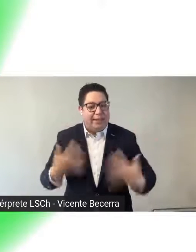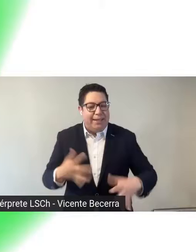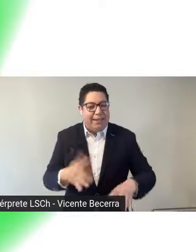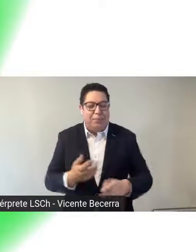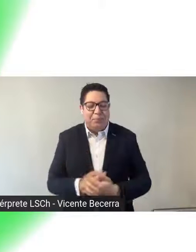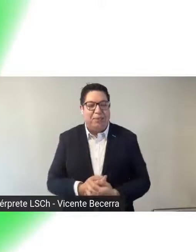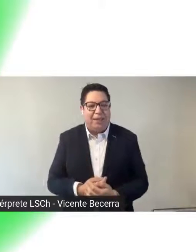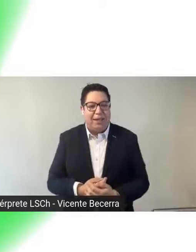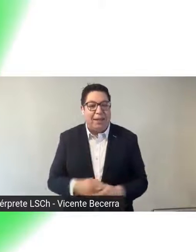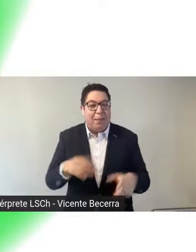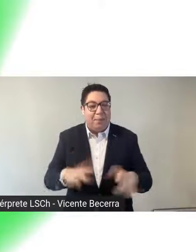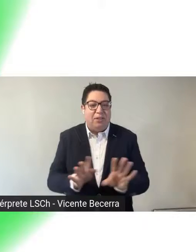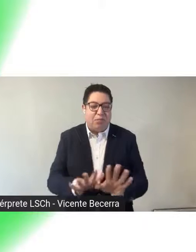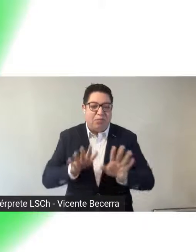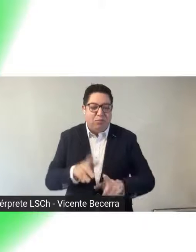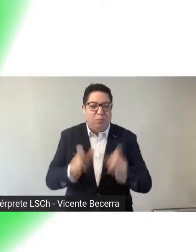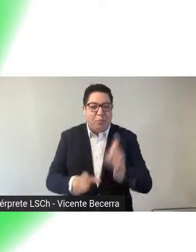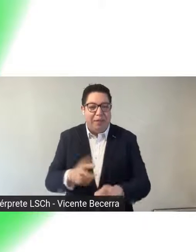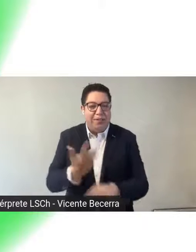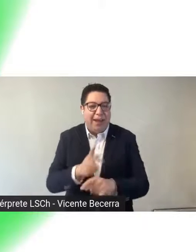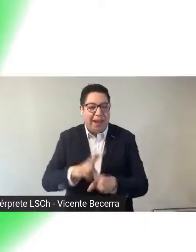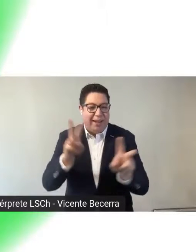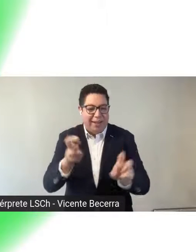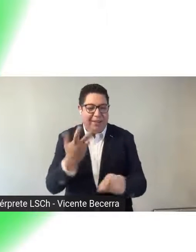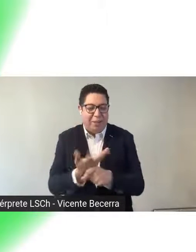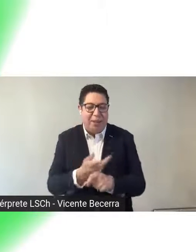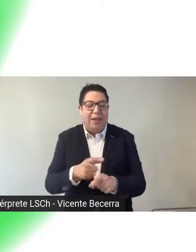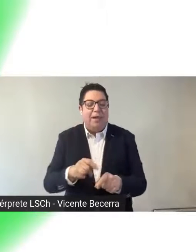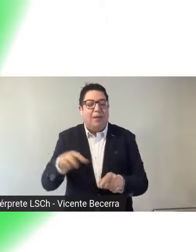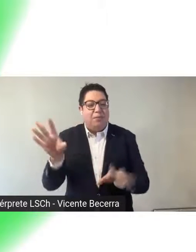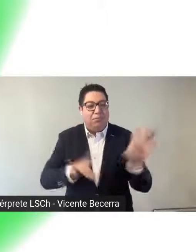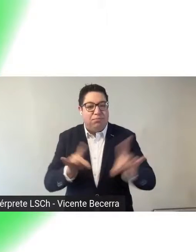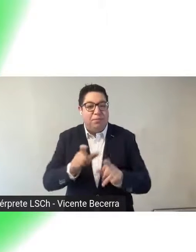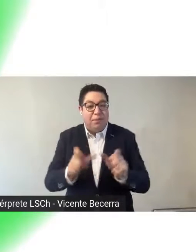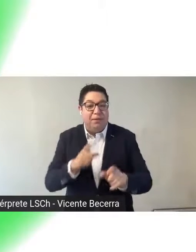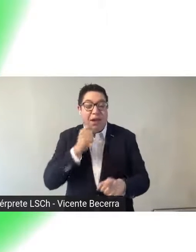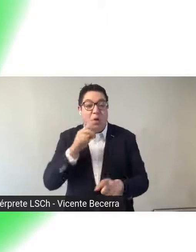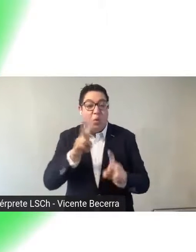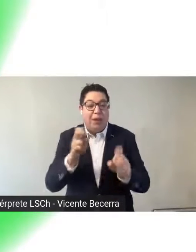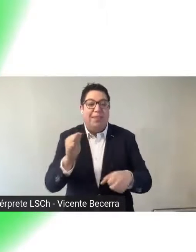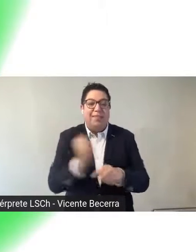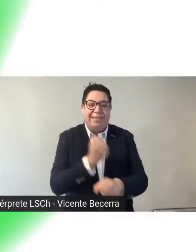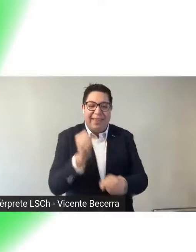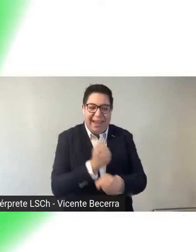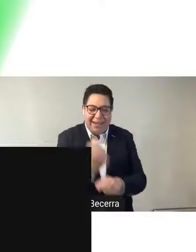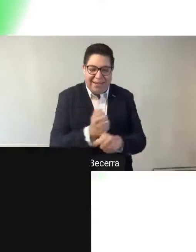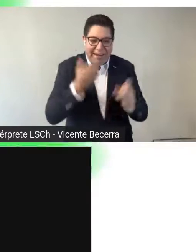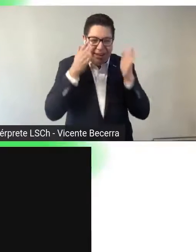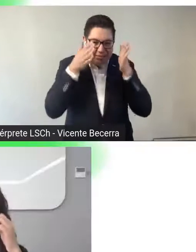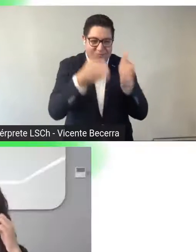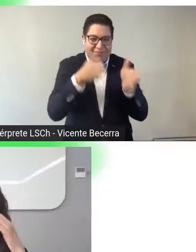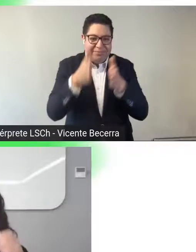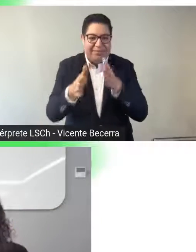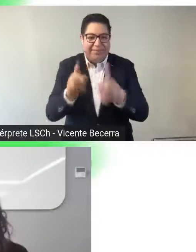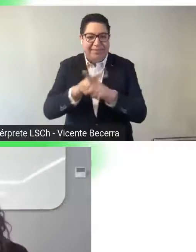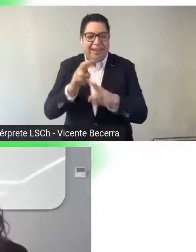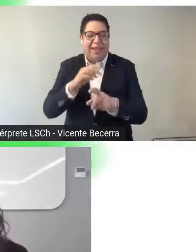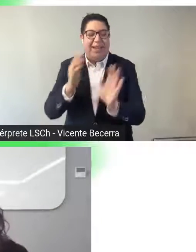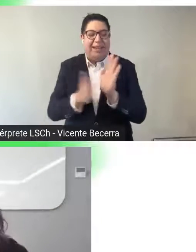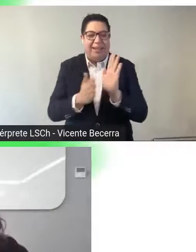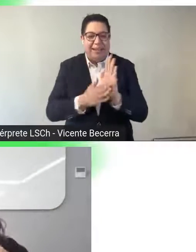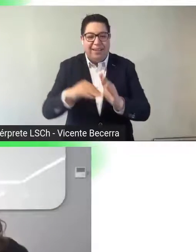que también es muy esperada por los innovadores públicos, que es nuestra sección de talleres, de casos de innovación, de